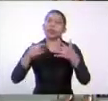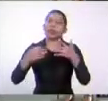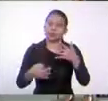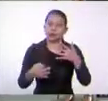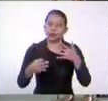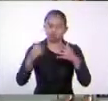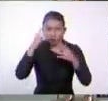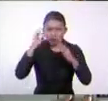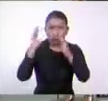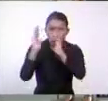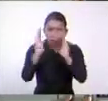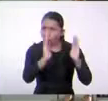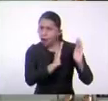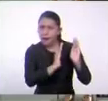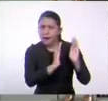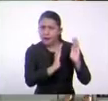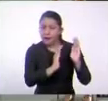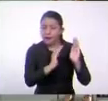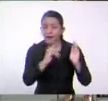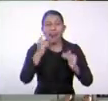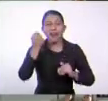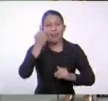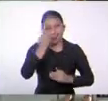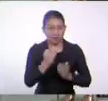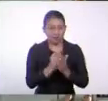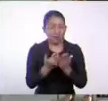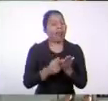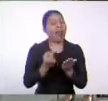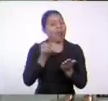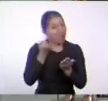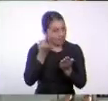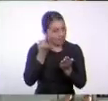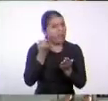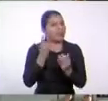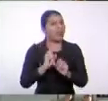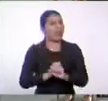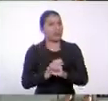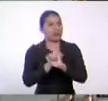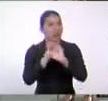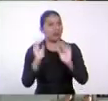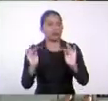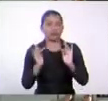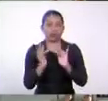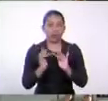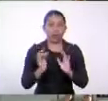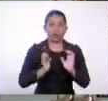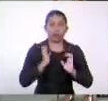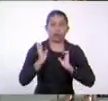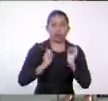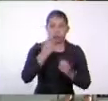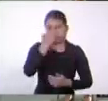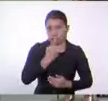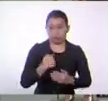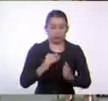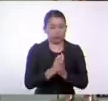cual le dará mayor sentido de verosimilitud y logrará conectar con las emociones del